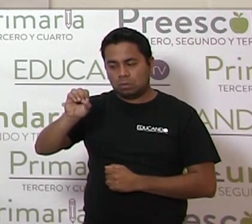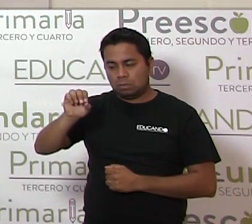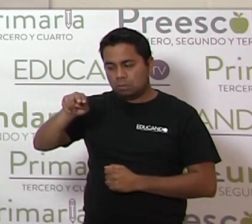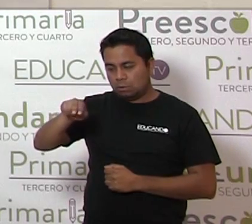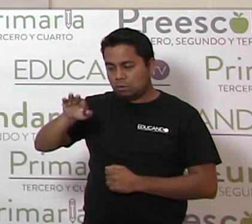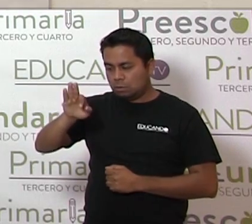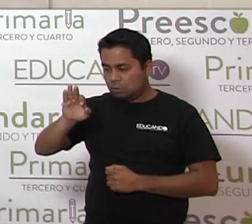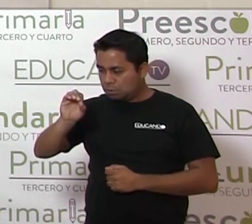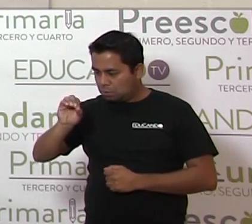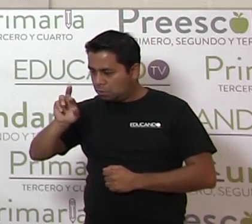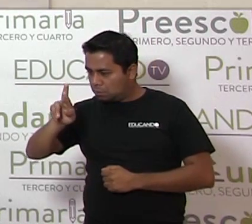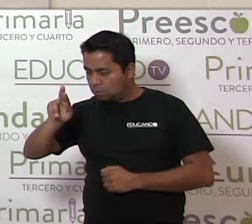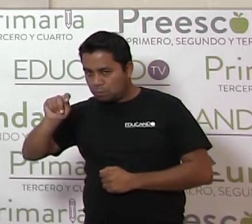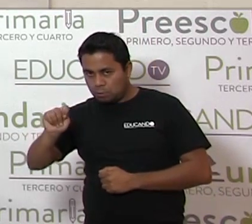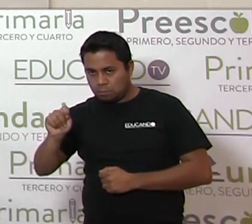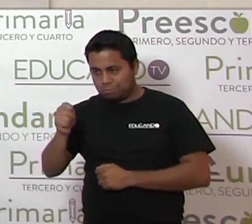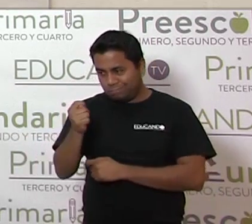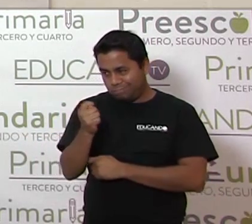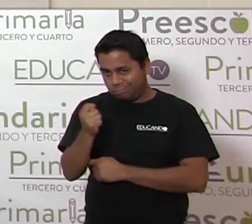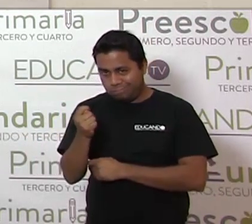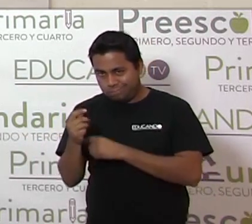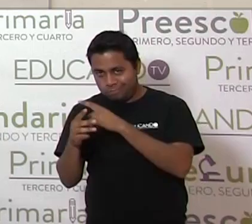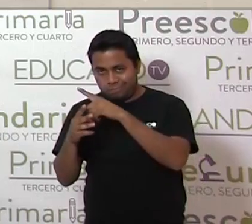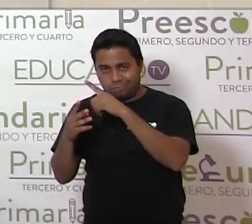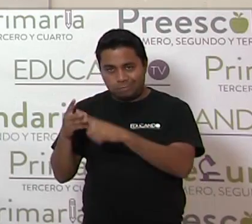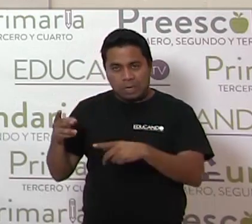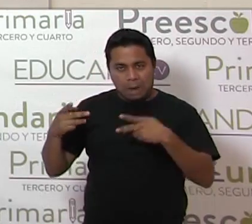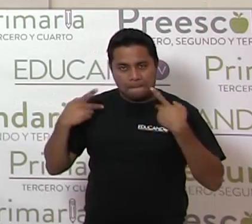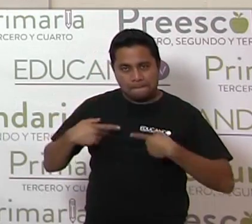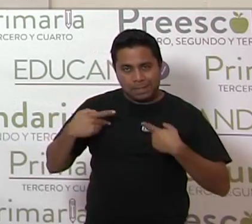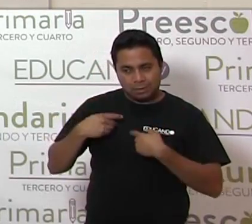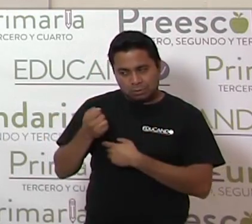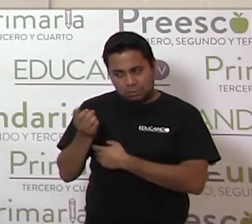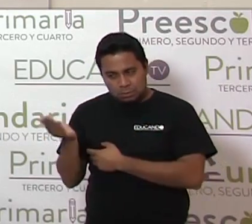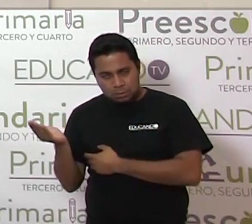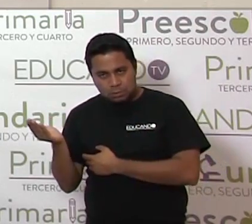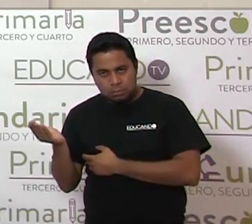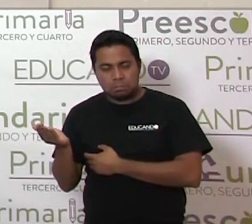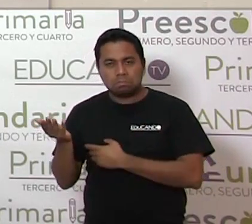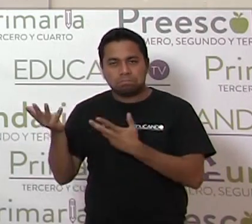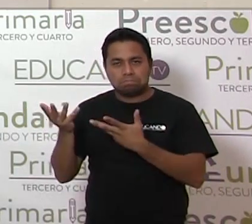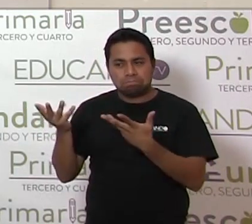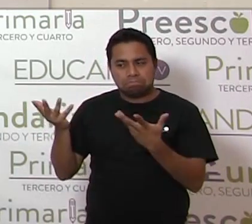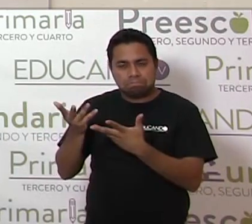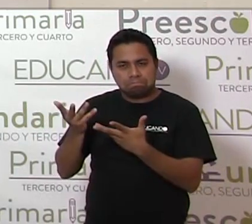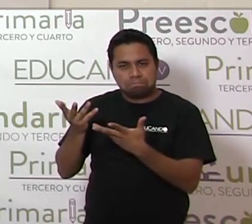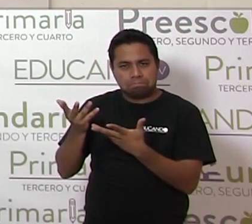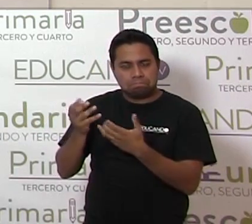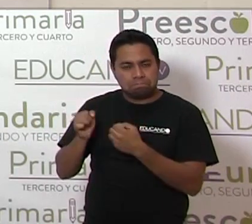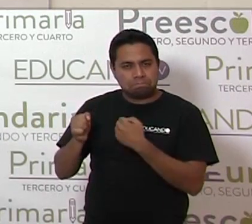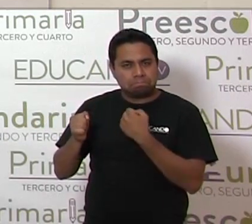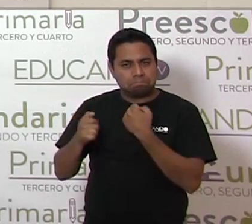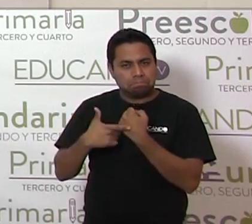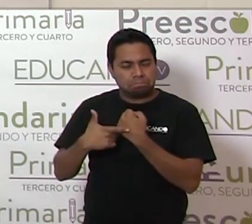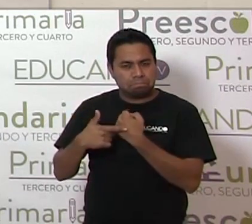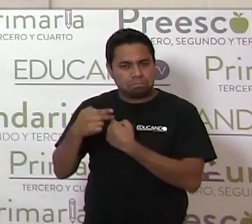Comonfort. Bien, estos dos personajes hicieron algo que se